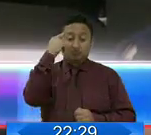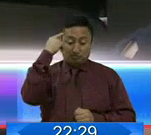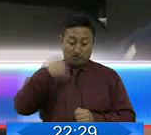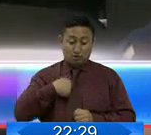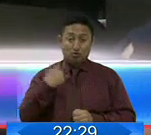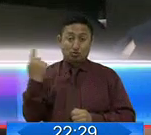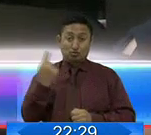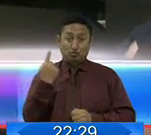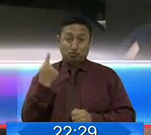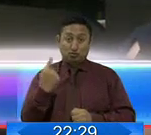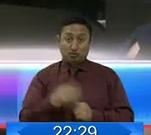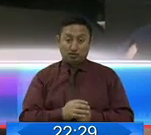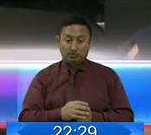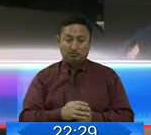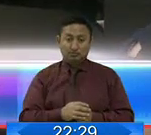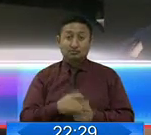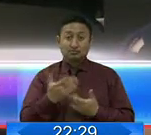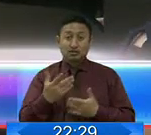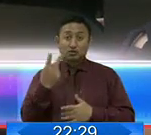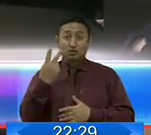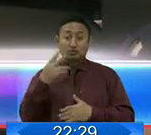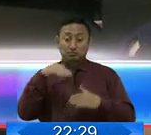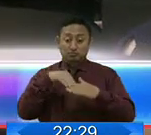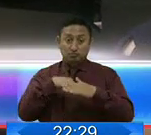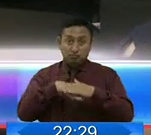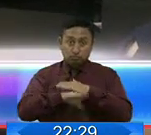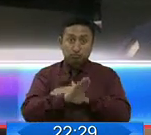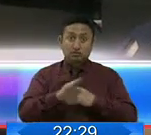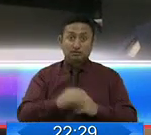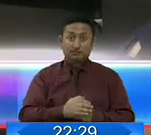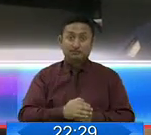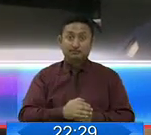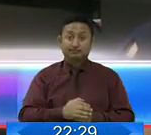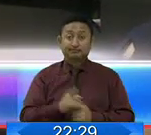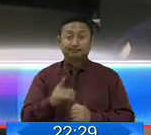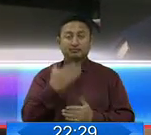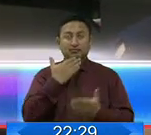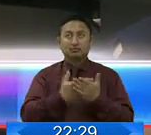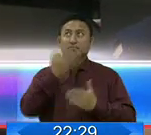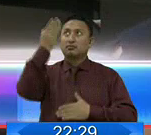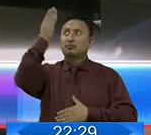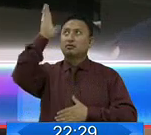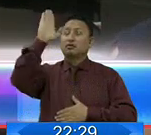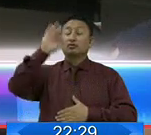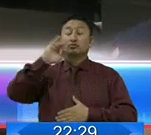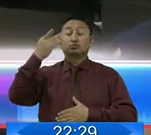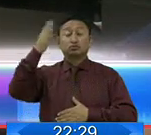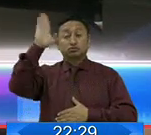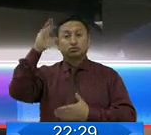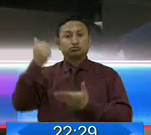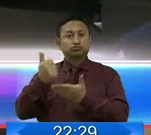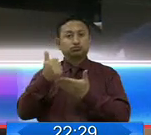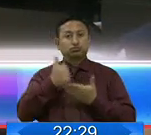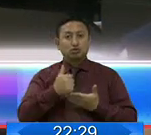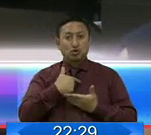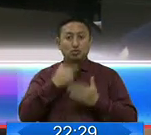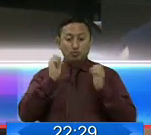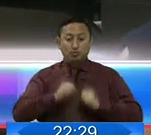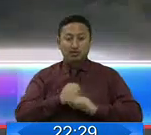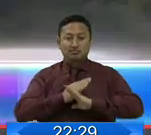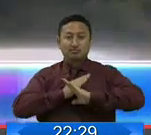con entonces eso querían otras gracias a diez días destaca unas ciertas problemas